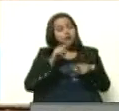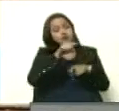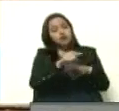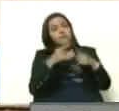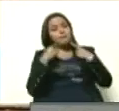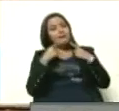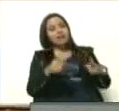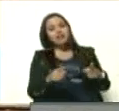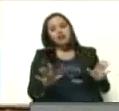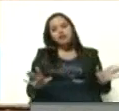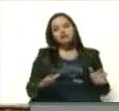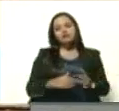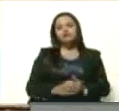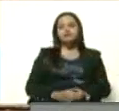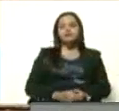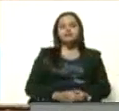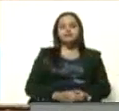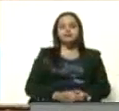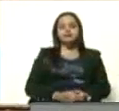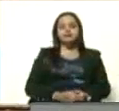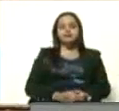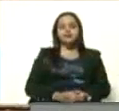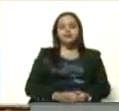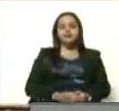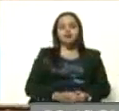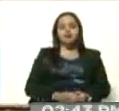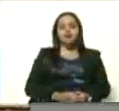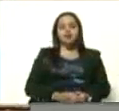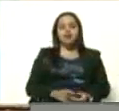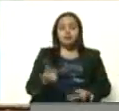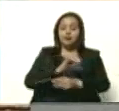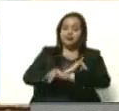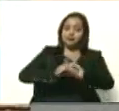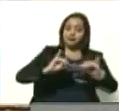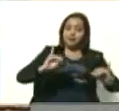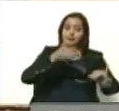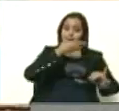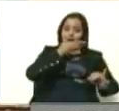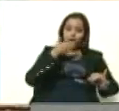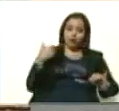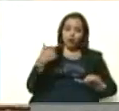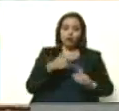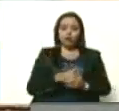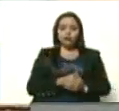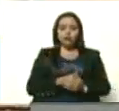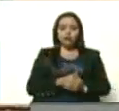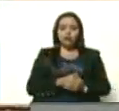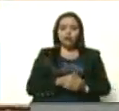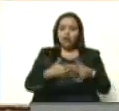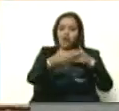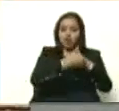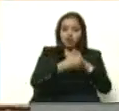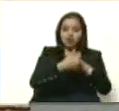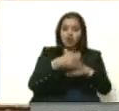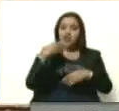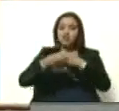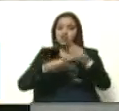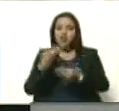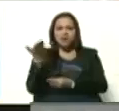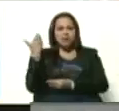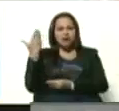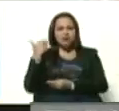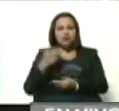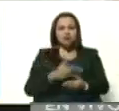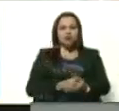Y el broche de oro para cerrar esa agresión ocurrió el